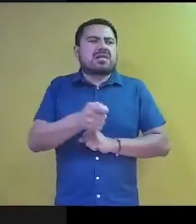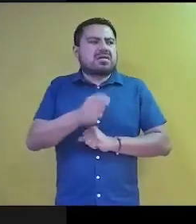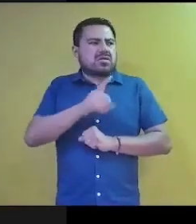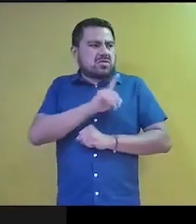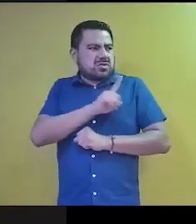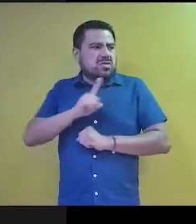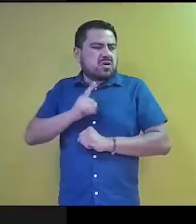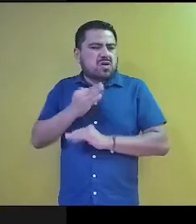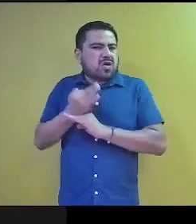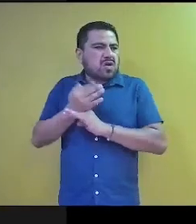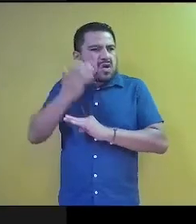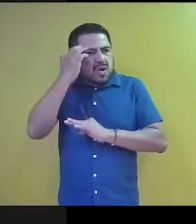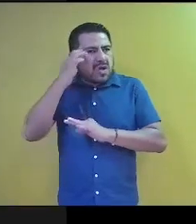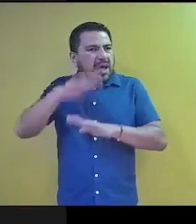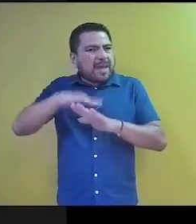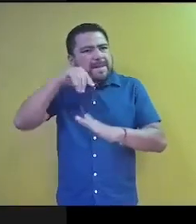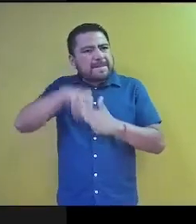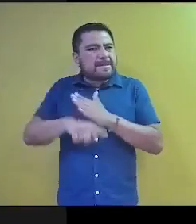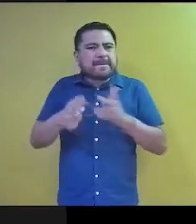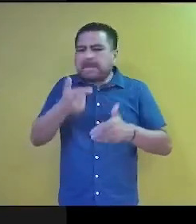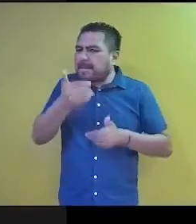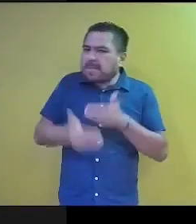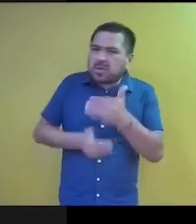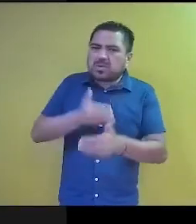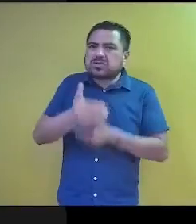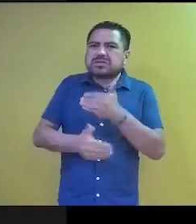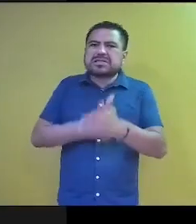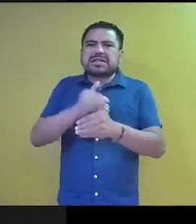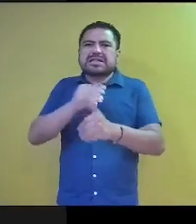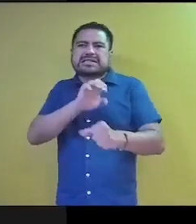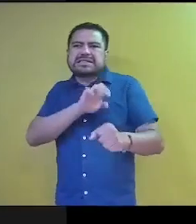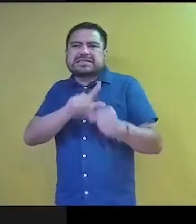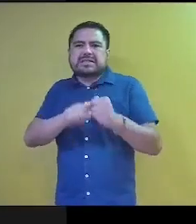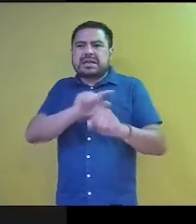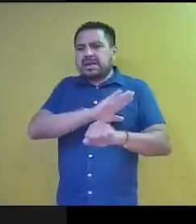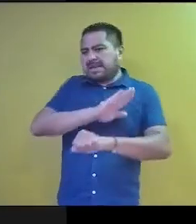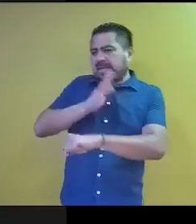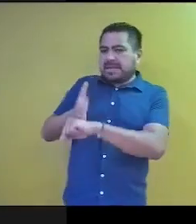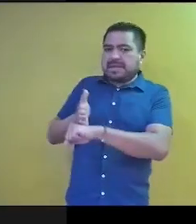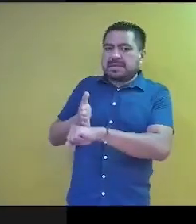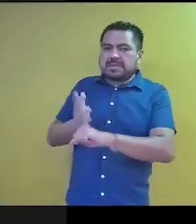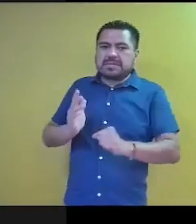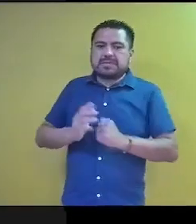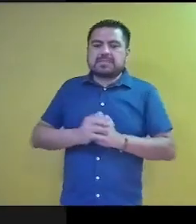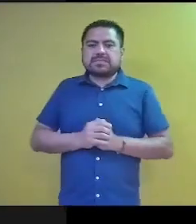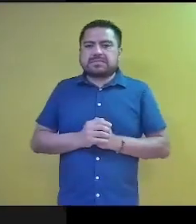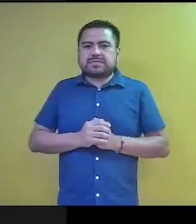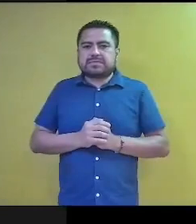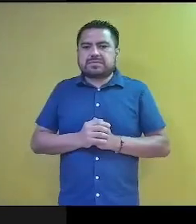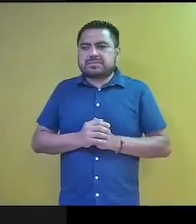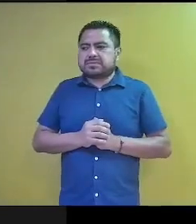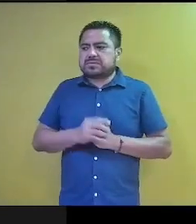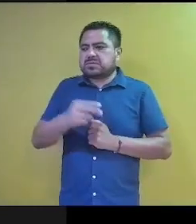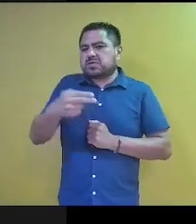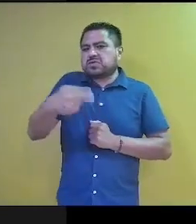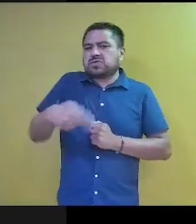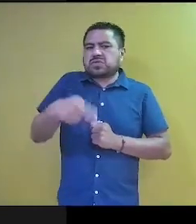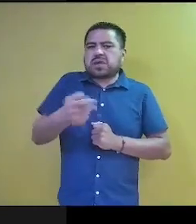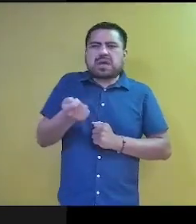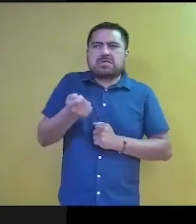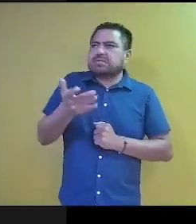estamos conociendo un procedimiento especial sancionador. Y su nombre lo